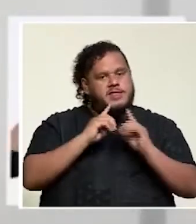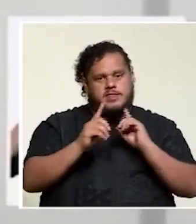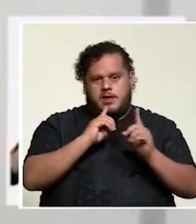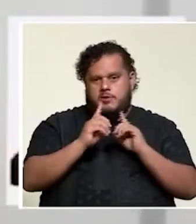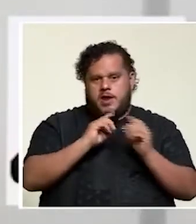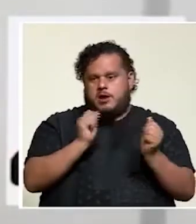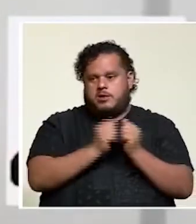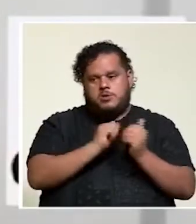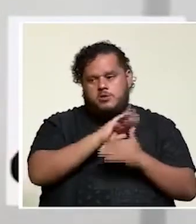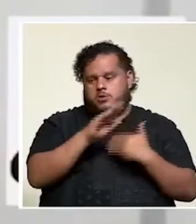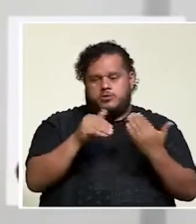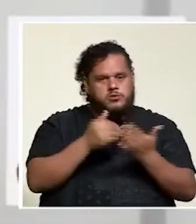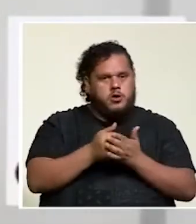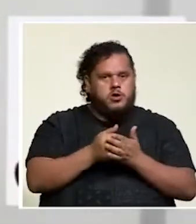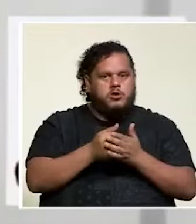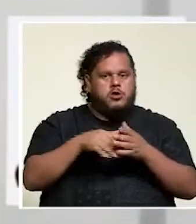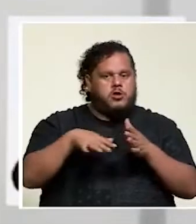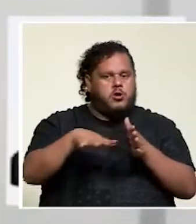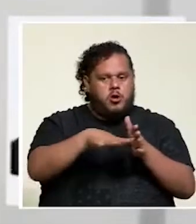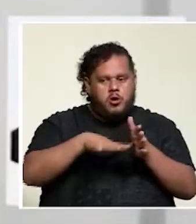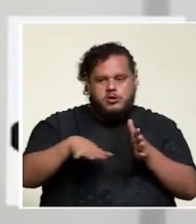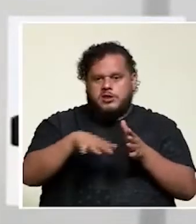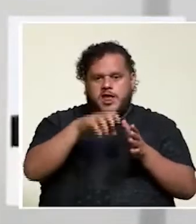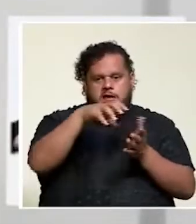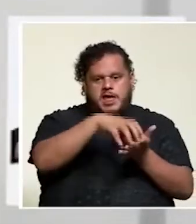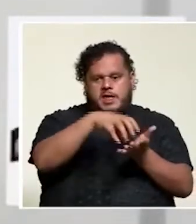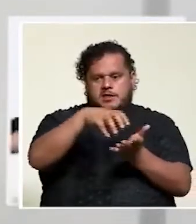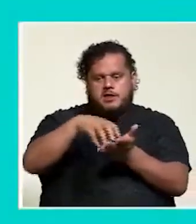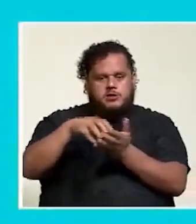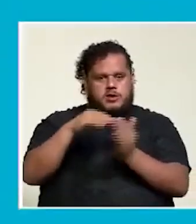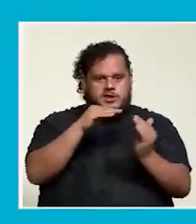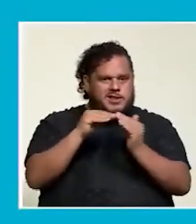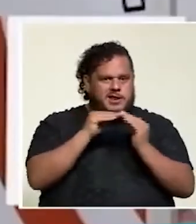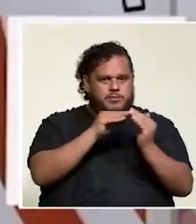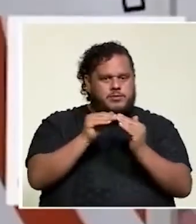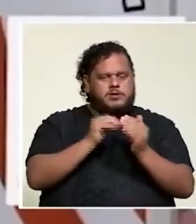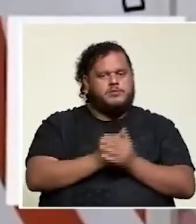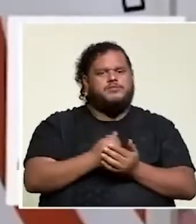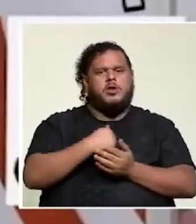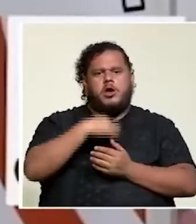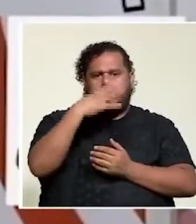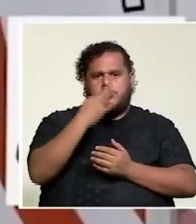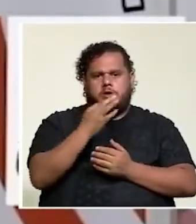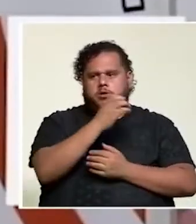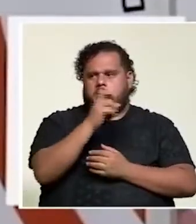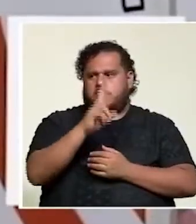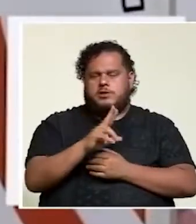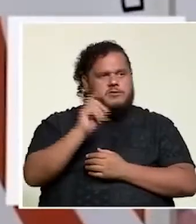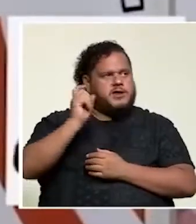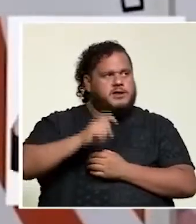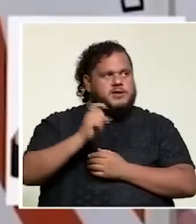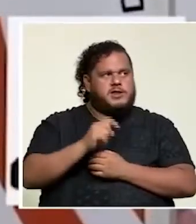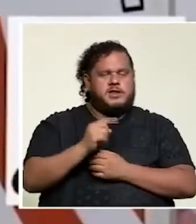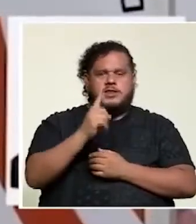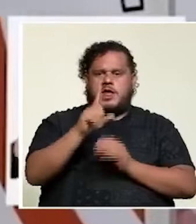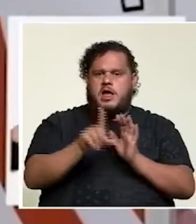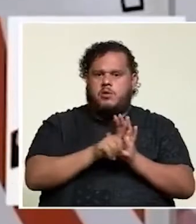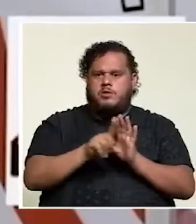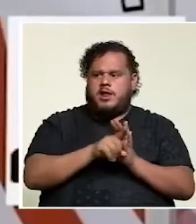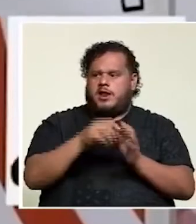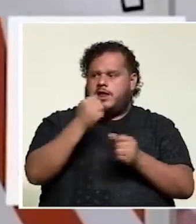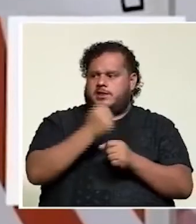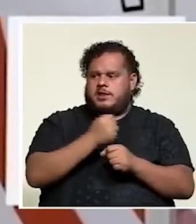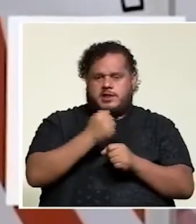con todos los sectores de la población. Creo que Costa Rica necesita una ley de